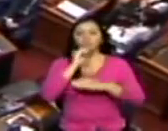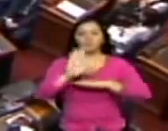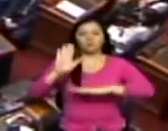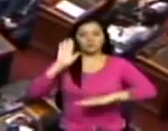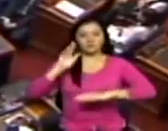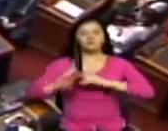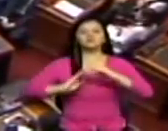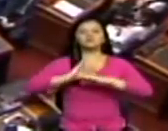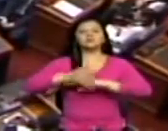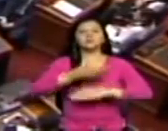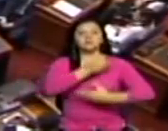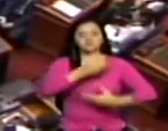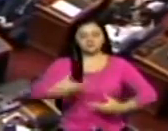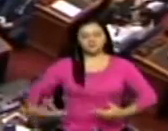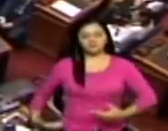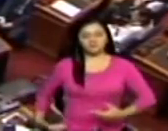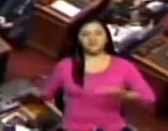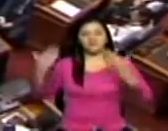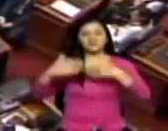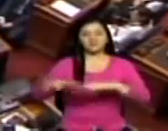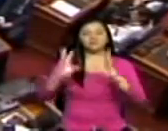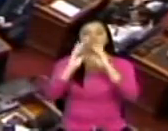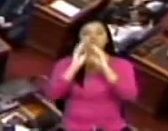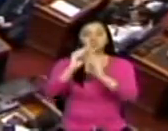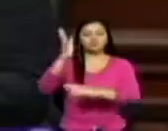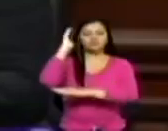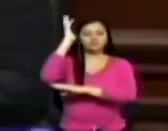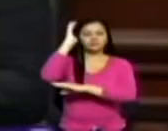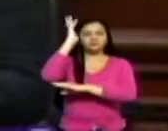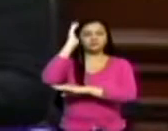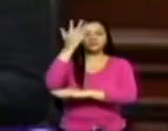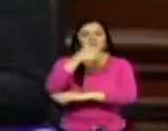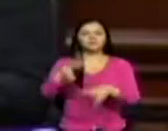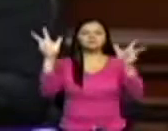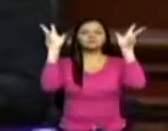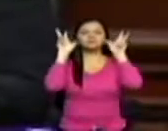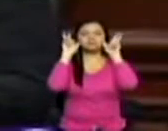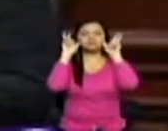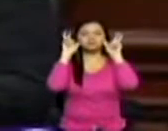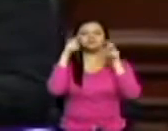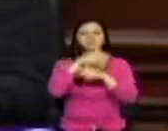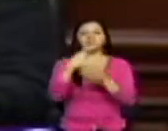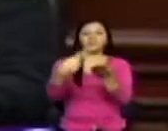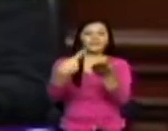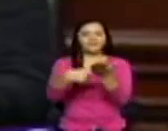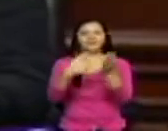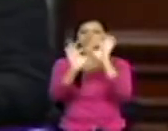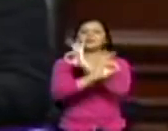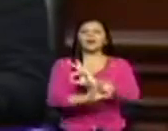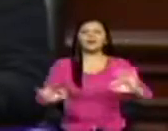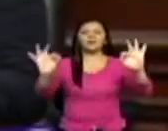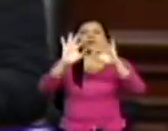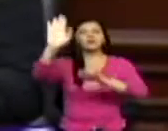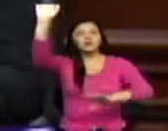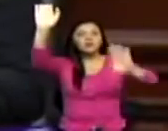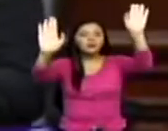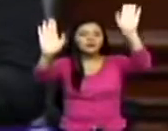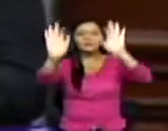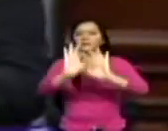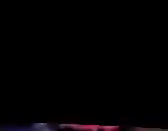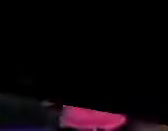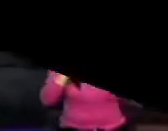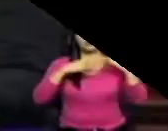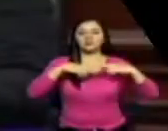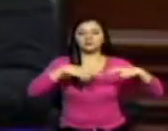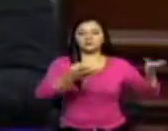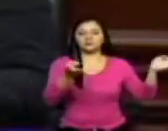presidencial. Luego, el Congreso escucha el mensaje del presidente de la República. No hay debate ni pueden hacer uso de la palabra los